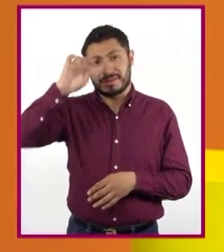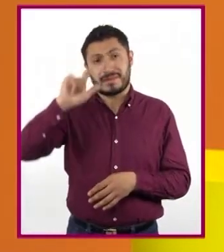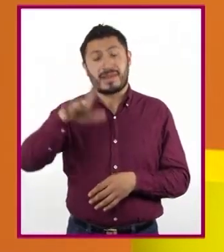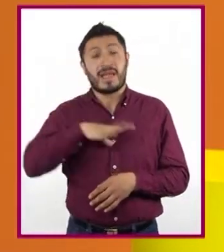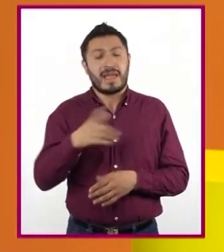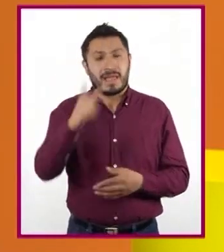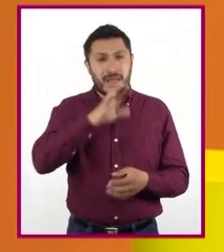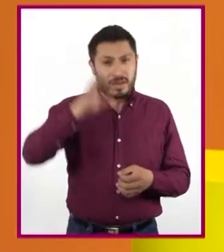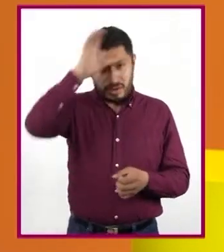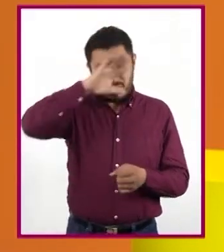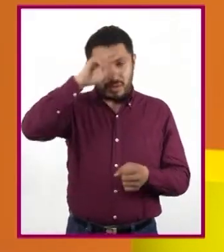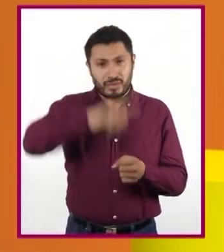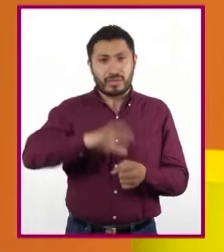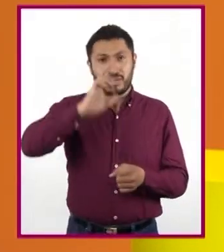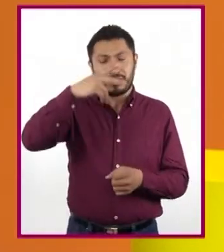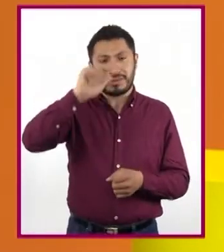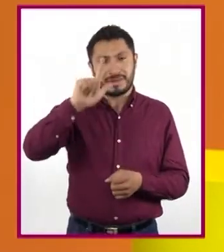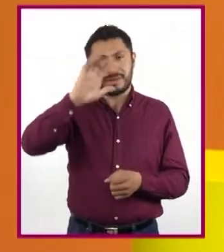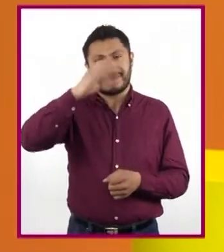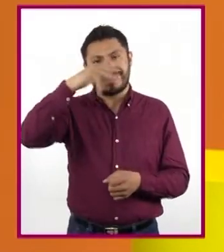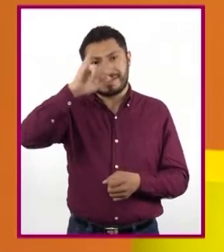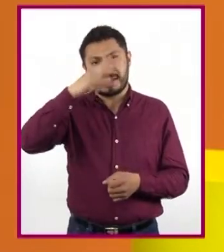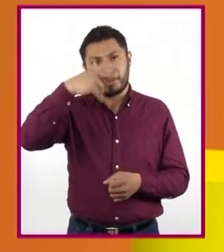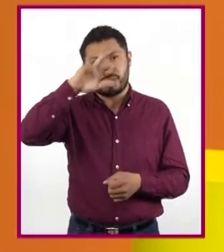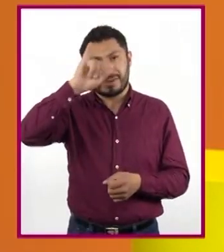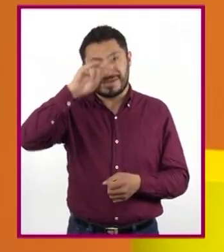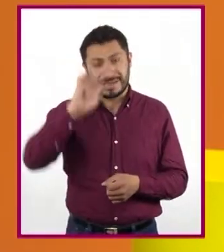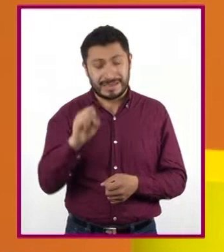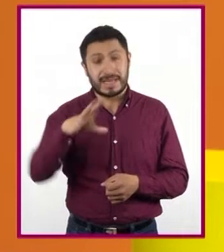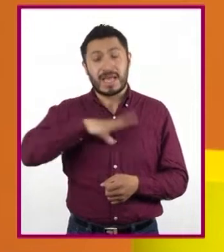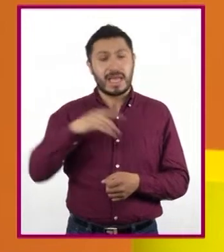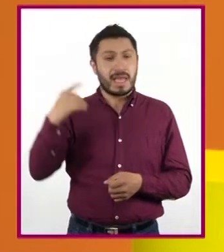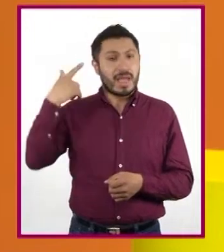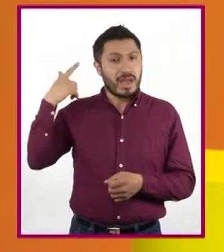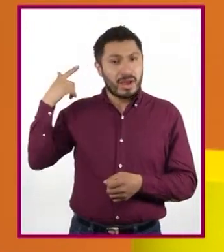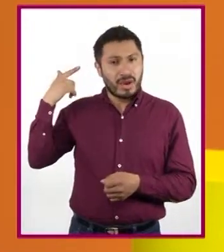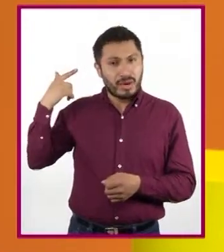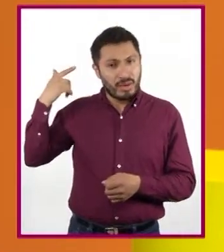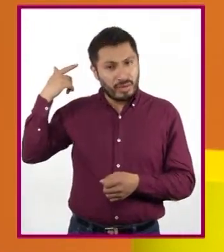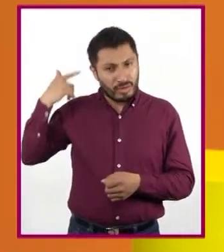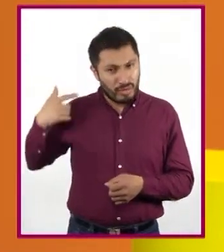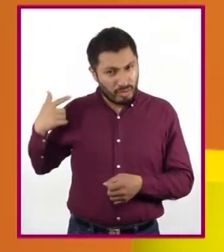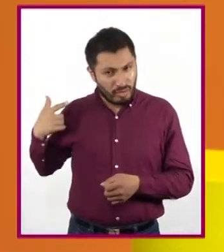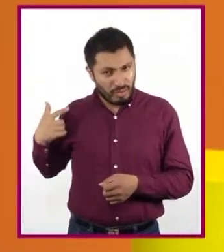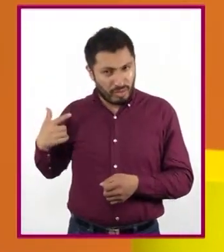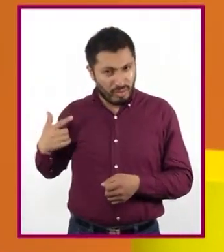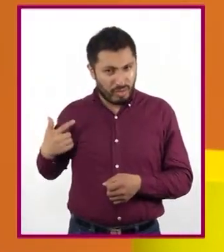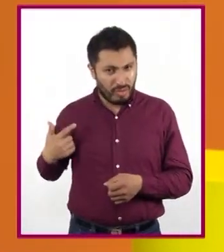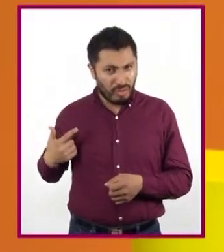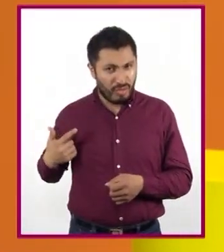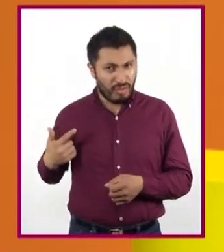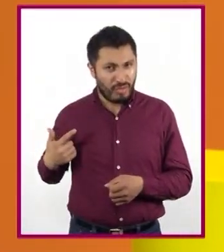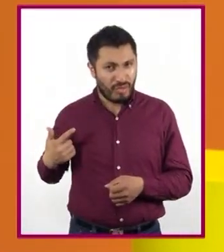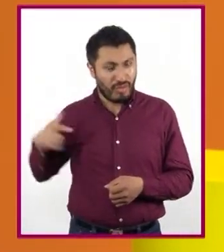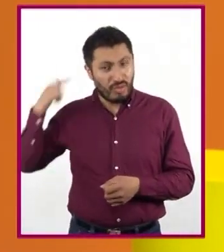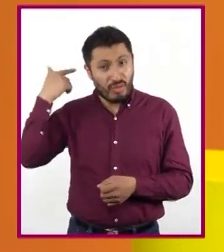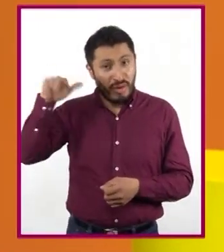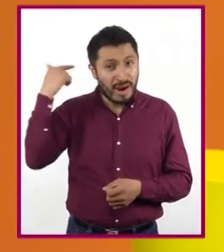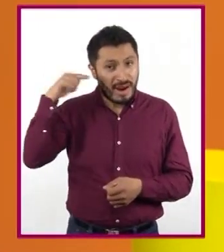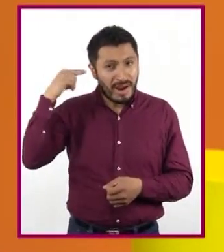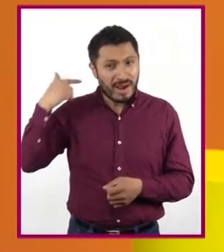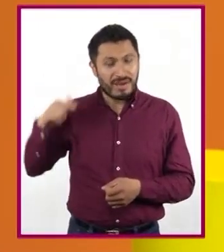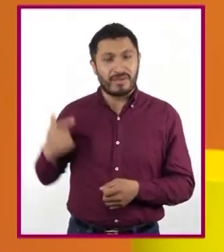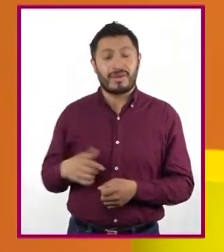la cultura chalchihuites. También comprende a los grupos de Guanajuato y Querétaro. En esta zona se originó